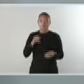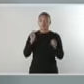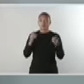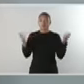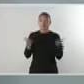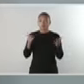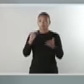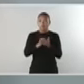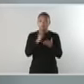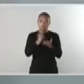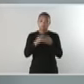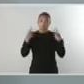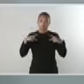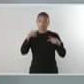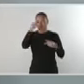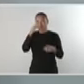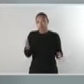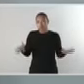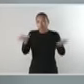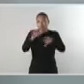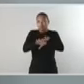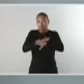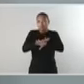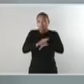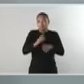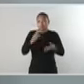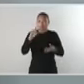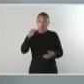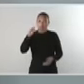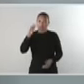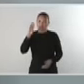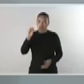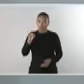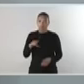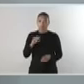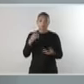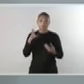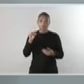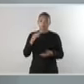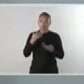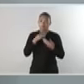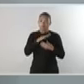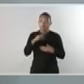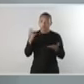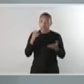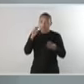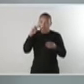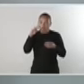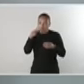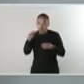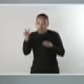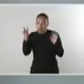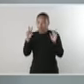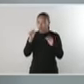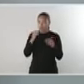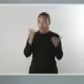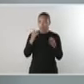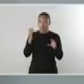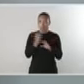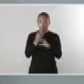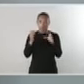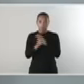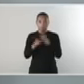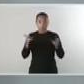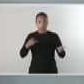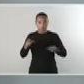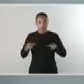hacemos los tamaulipecos para cambiar el rumbo ya no podemos ser observadores tenemos que ser actores del